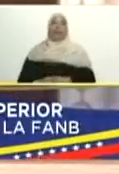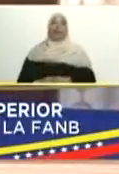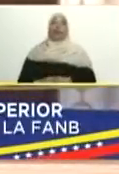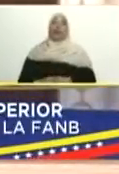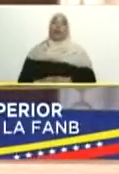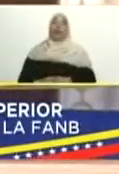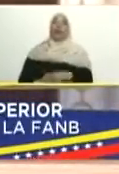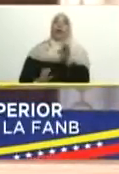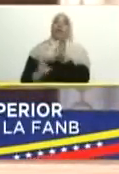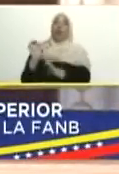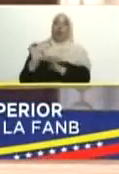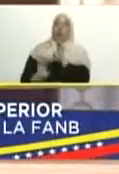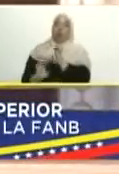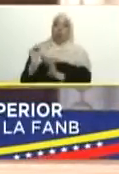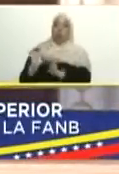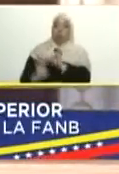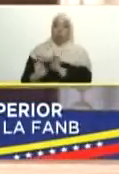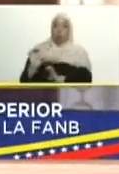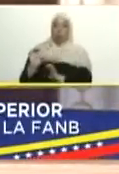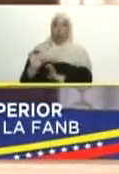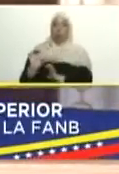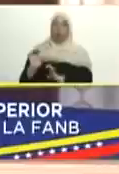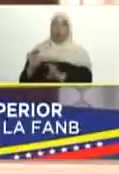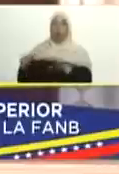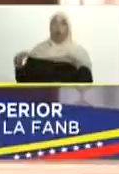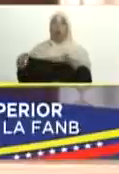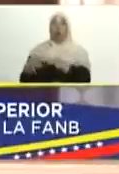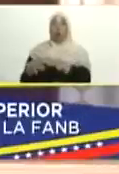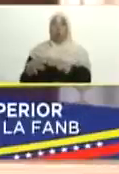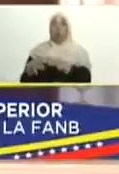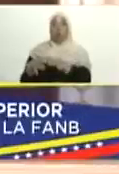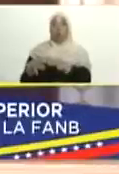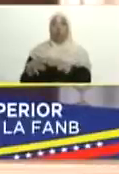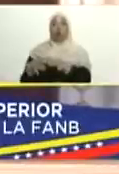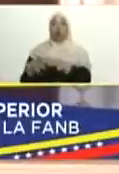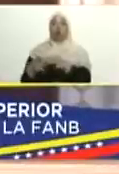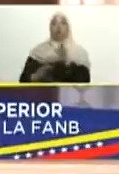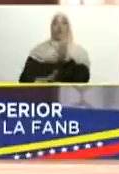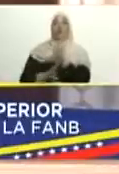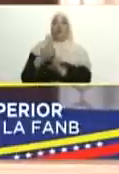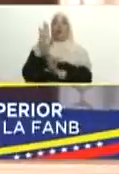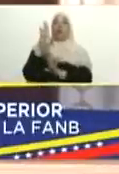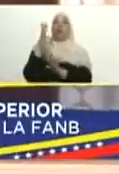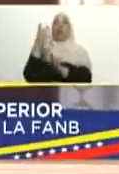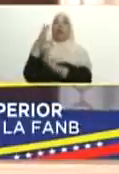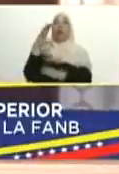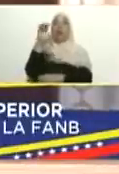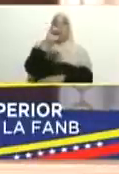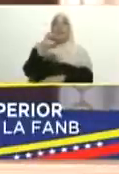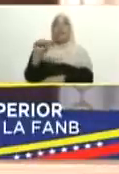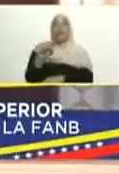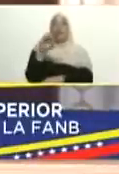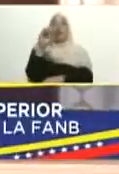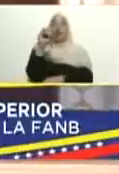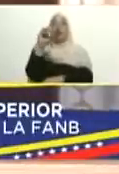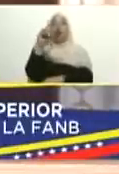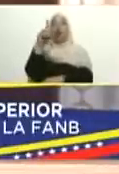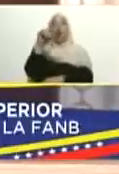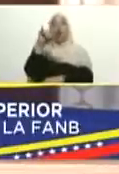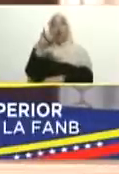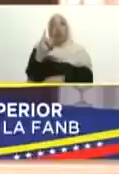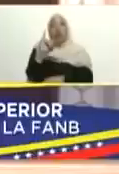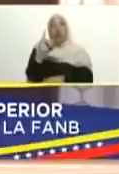hemos revisado, dado que los comandantes de REDI y los comandantes de SODI los acabo de